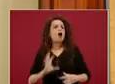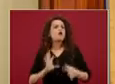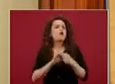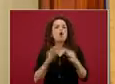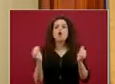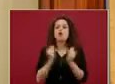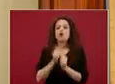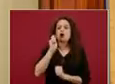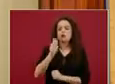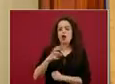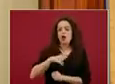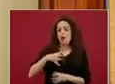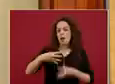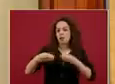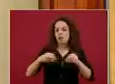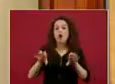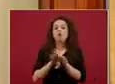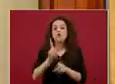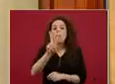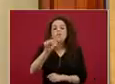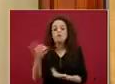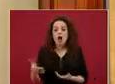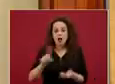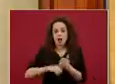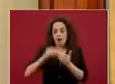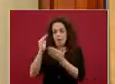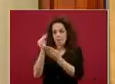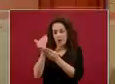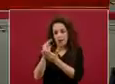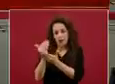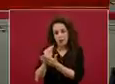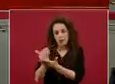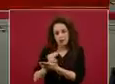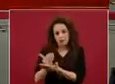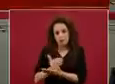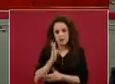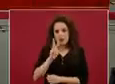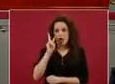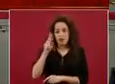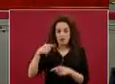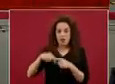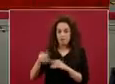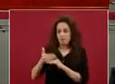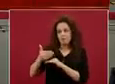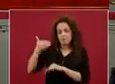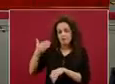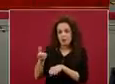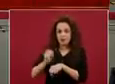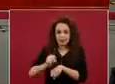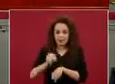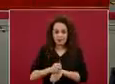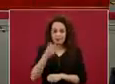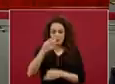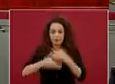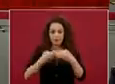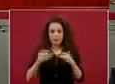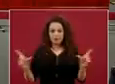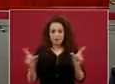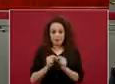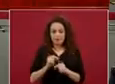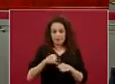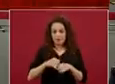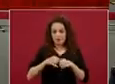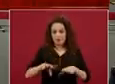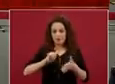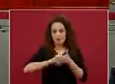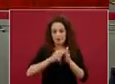epidemia, con esta tendencia descendente que vemos ya desde hace varias semanas. Sería la actualización para esta noche. Gracias, doctora